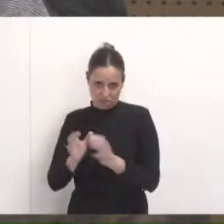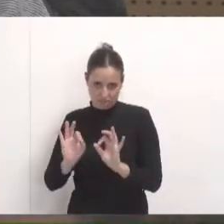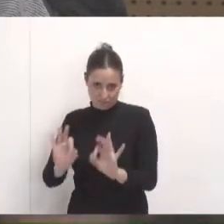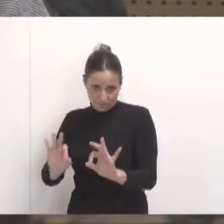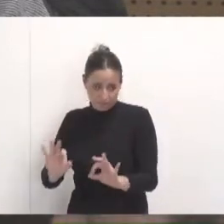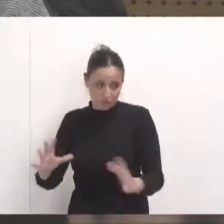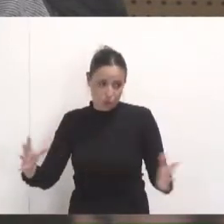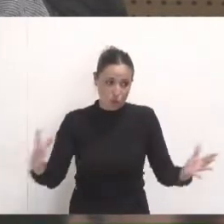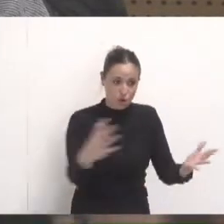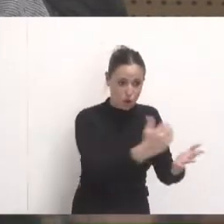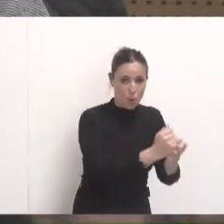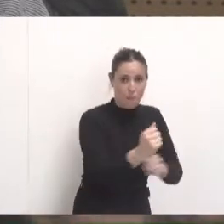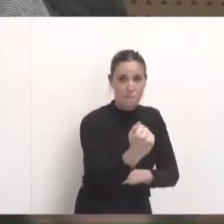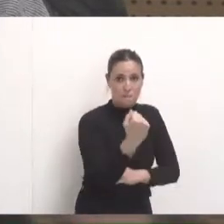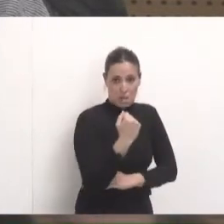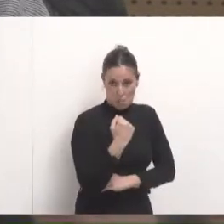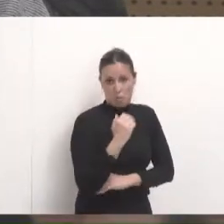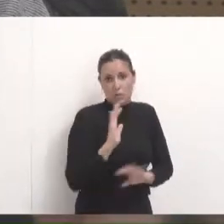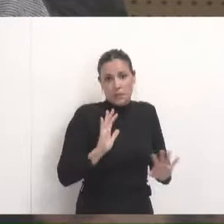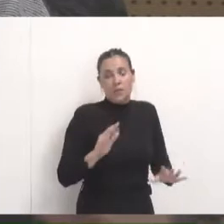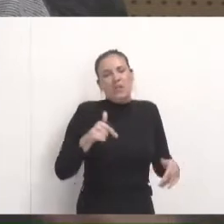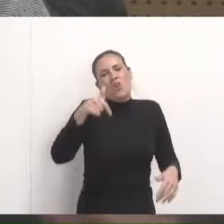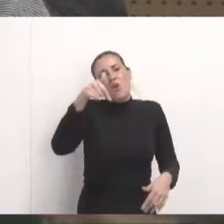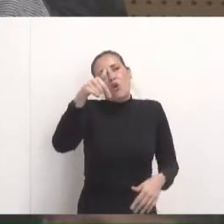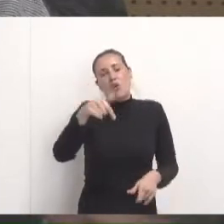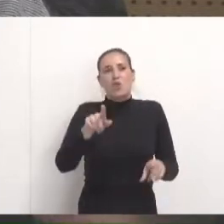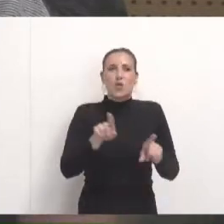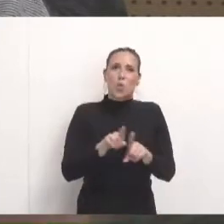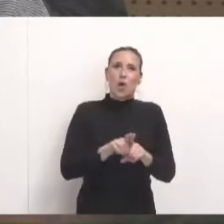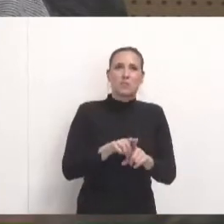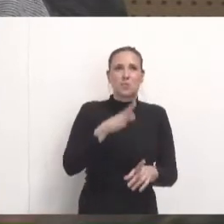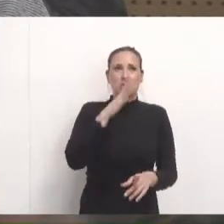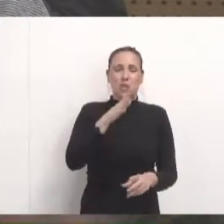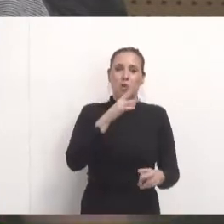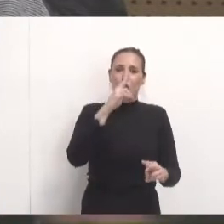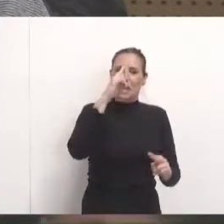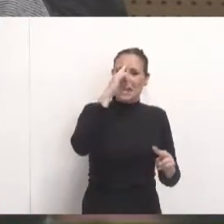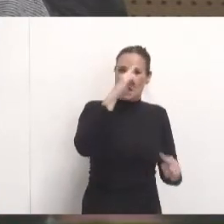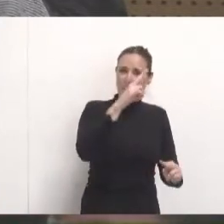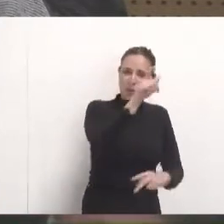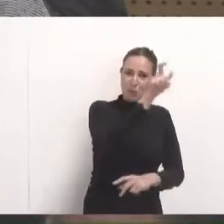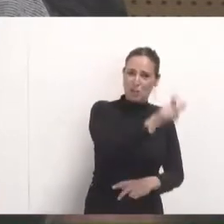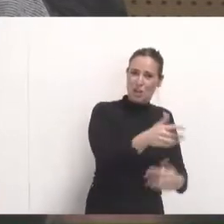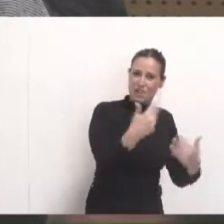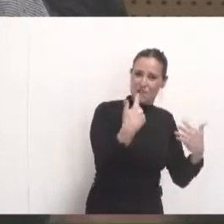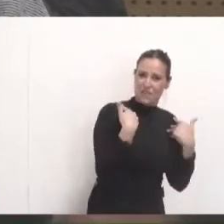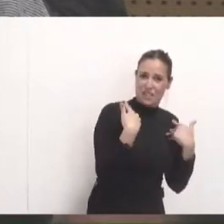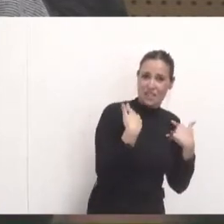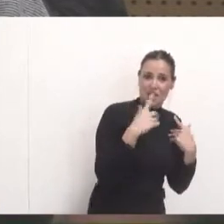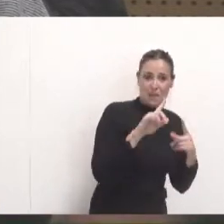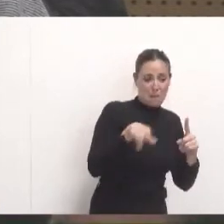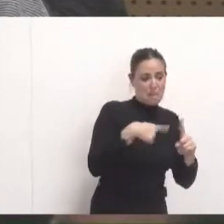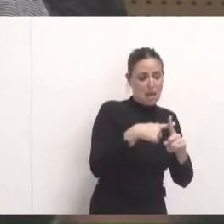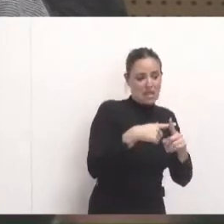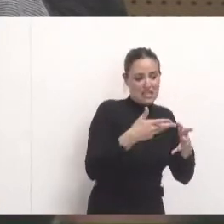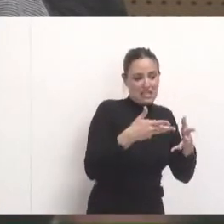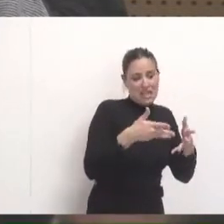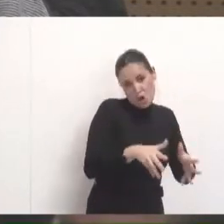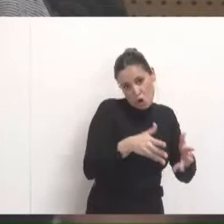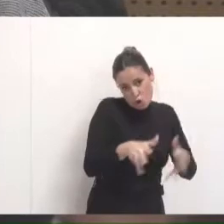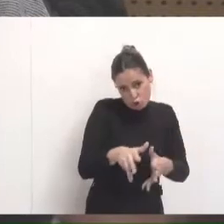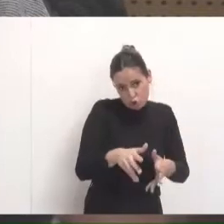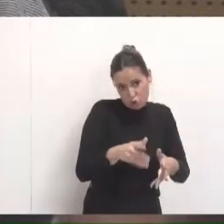Nosotros hoy, por responsabilidad, pero sobre todo por respeto a las víctimas y a sus descendientes, la vamos a posponer una vez